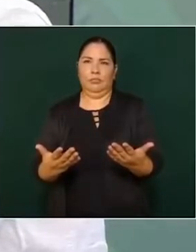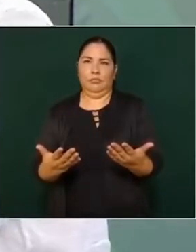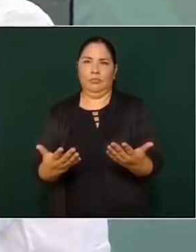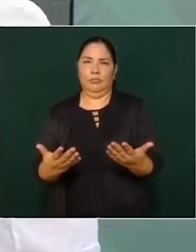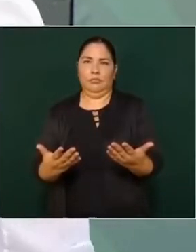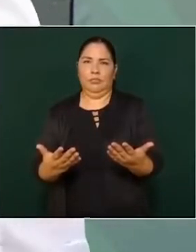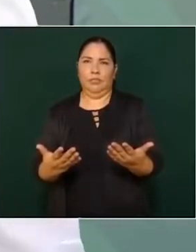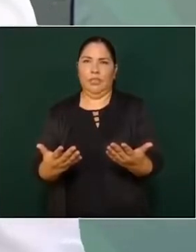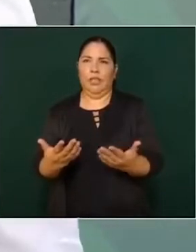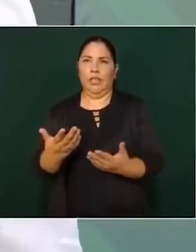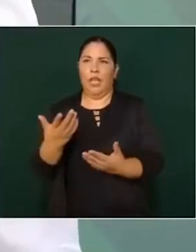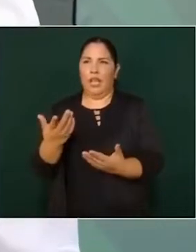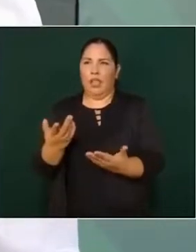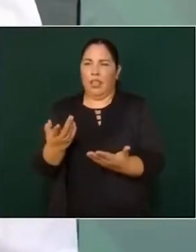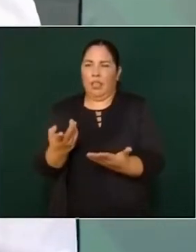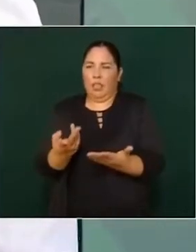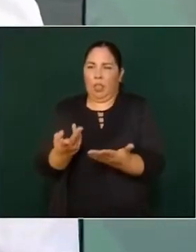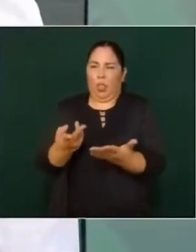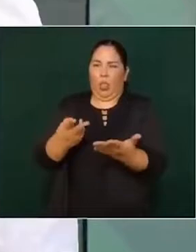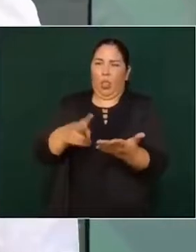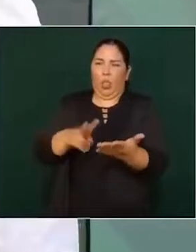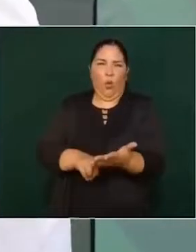Esa doble moral,